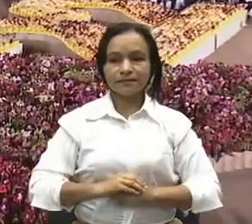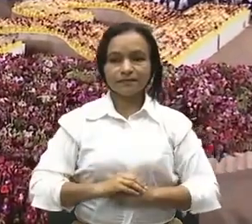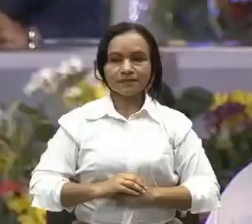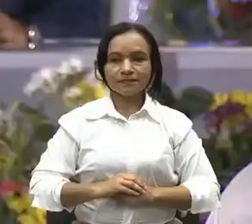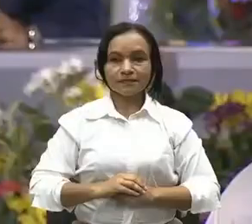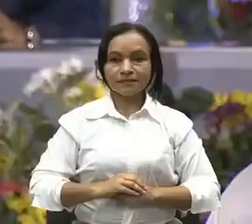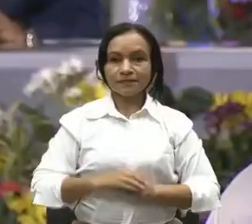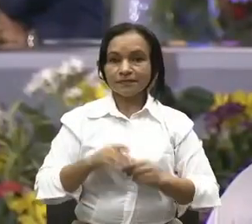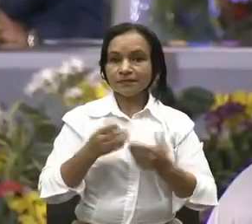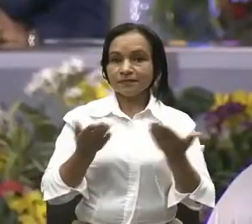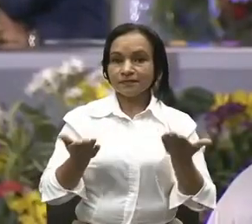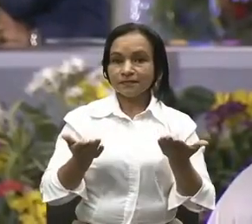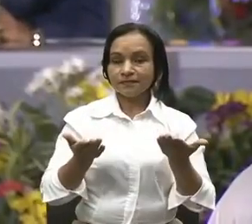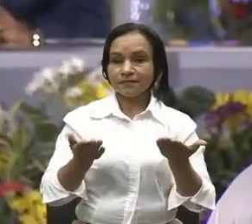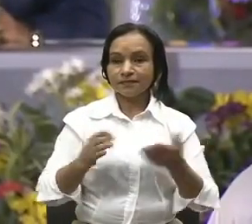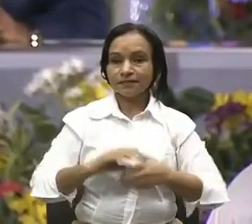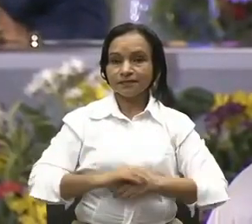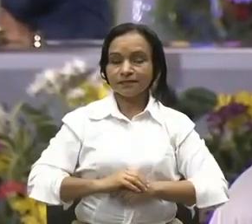Y